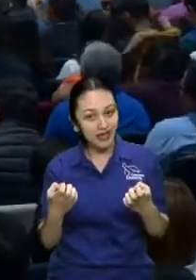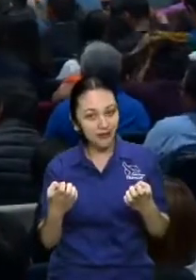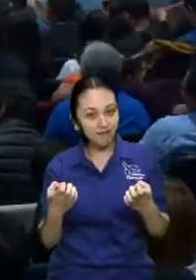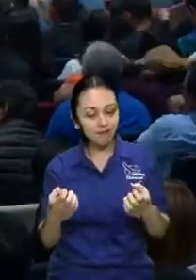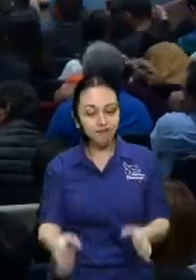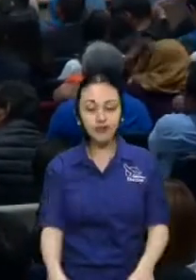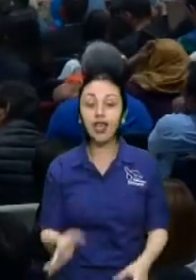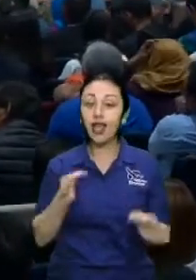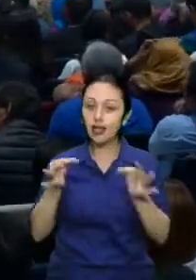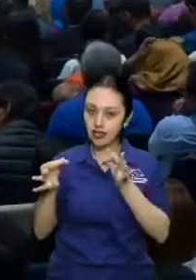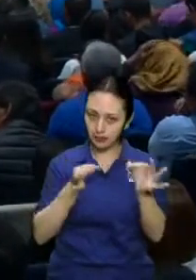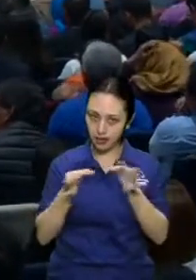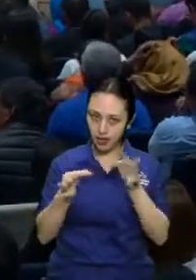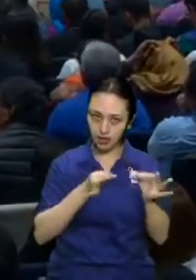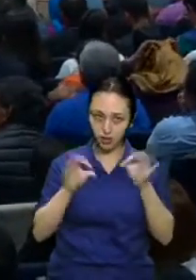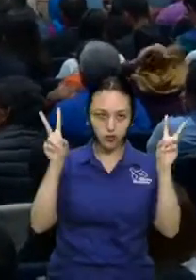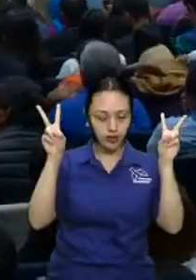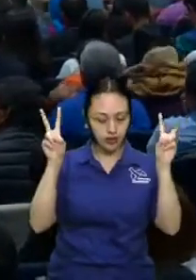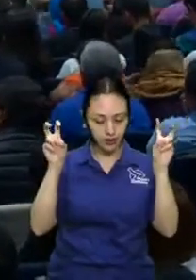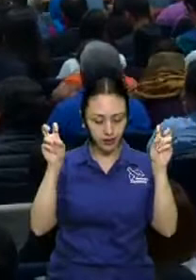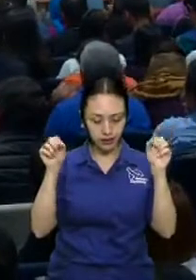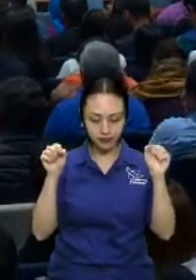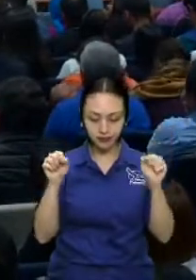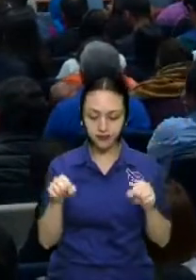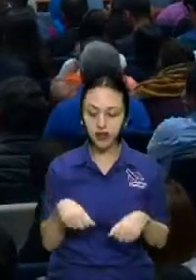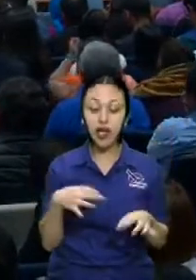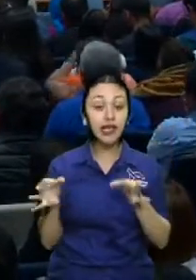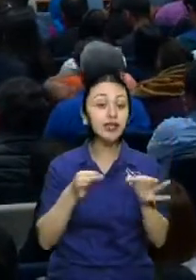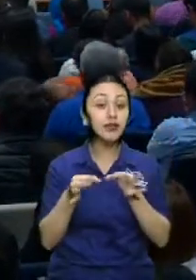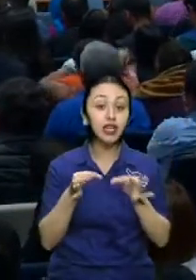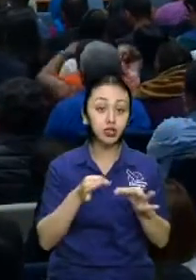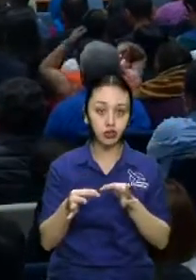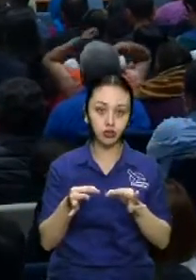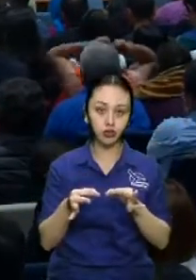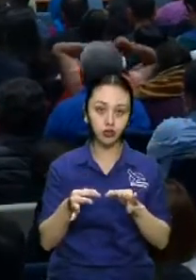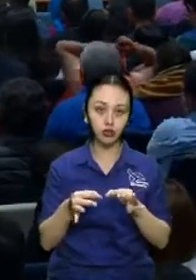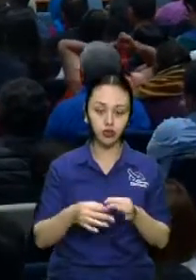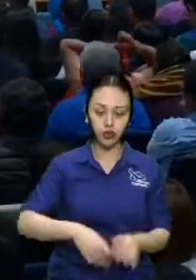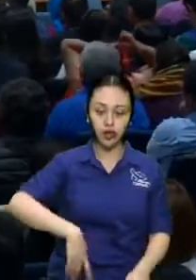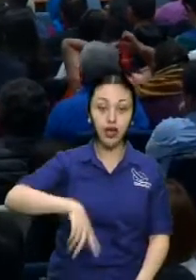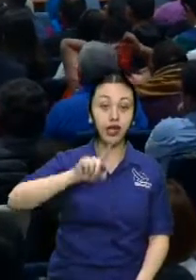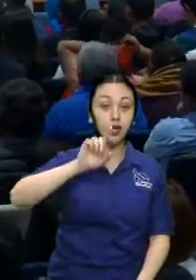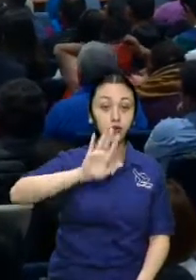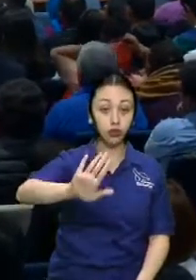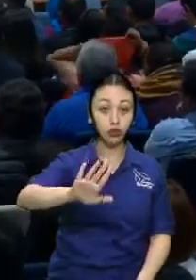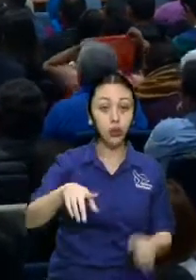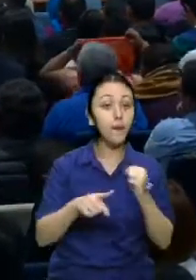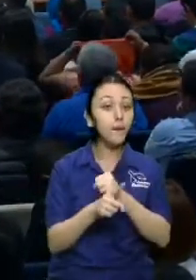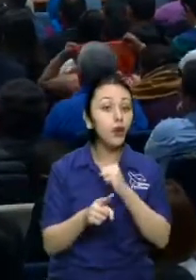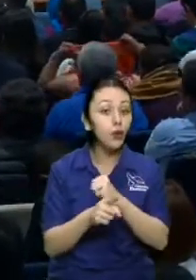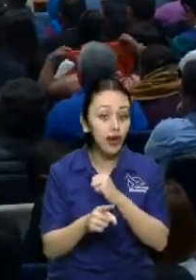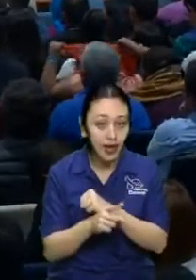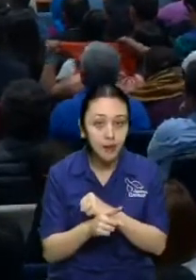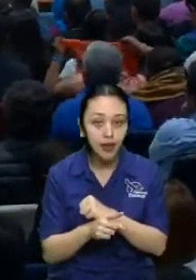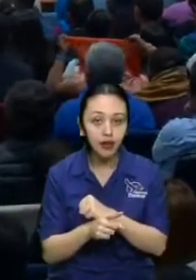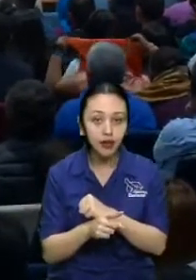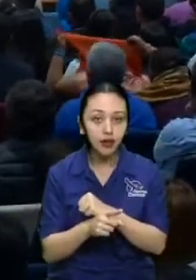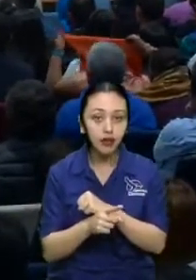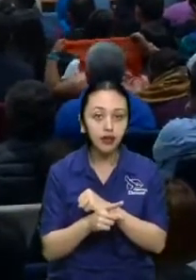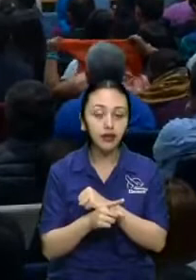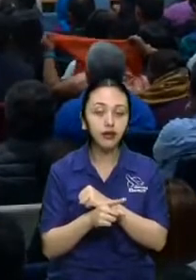la explicación de tu prueba es esta. Dios ha permitido tu